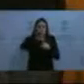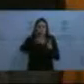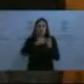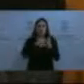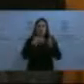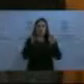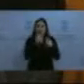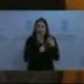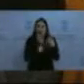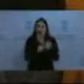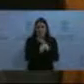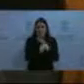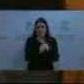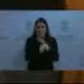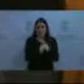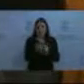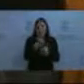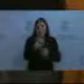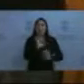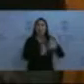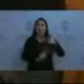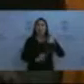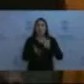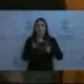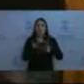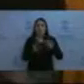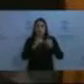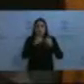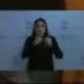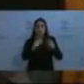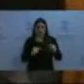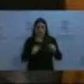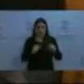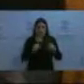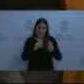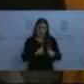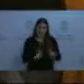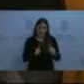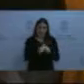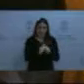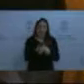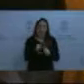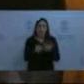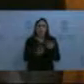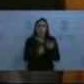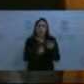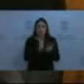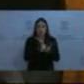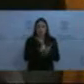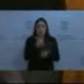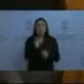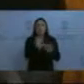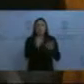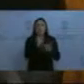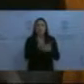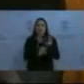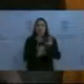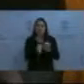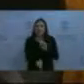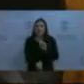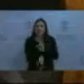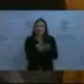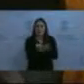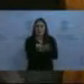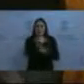Vamos a reforzar el órgano de valoración autonómico de la dependencia. Hemos creado un órgano específico de valoración en el